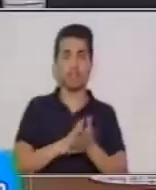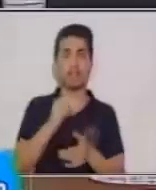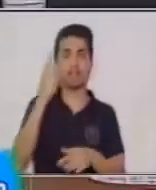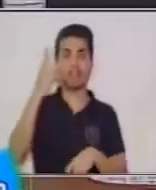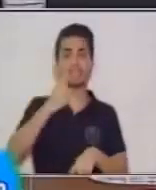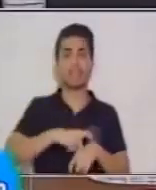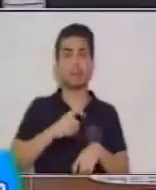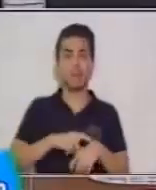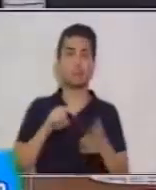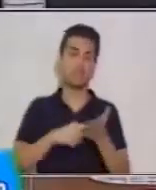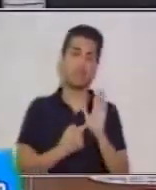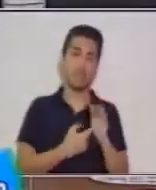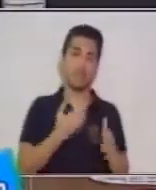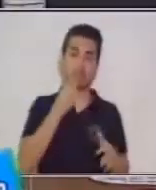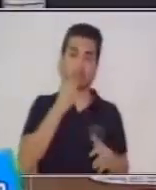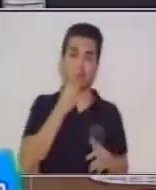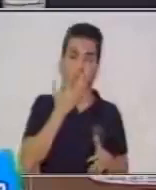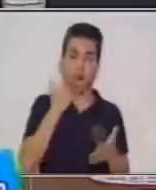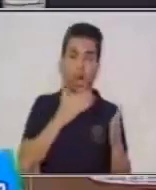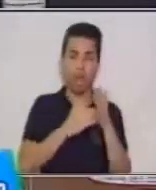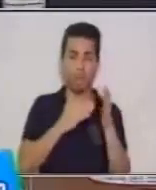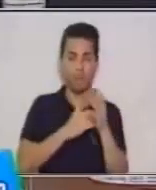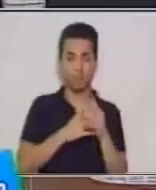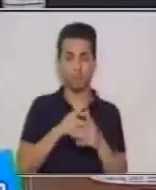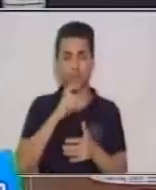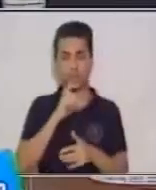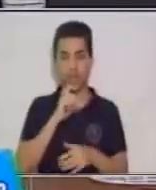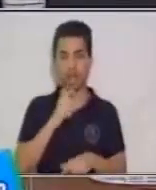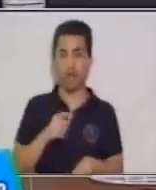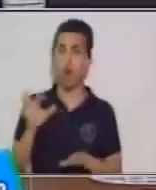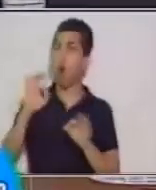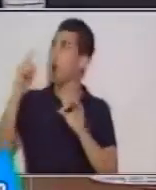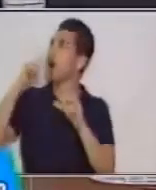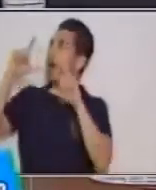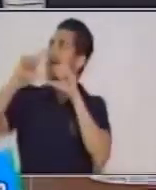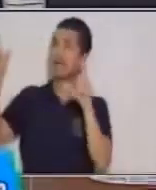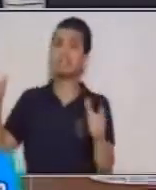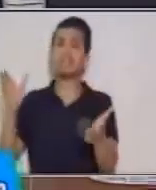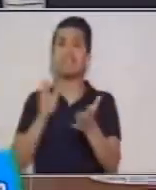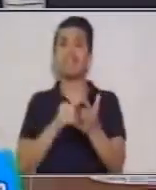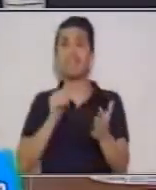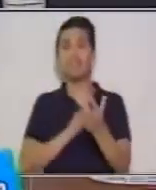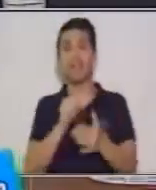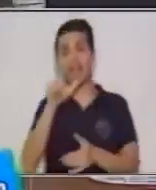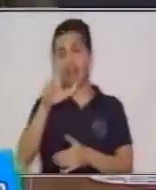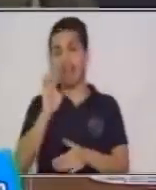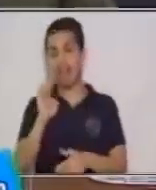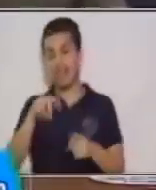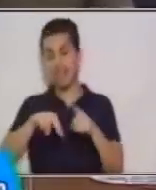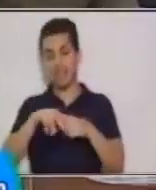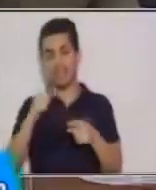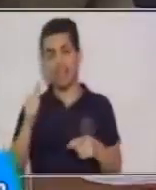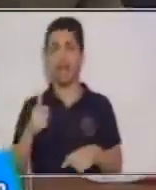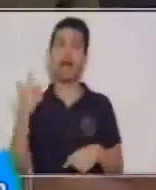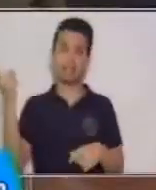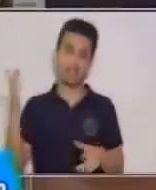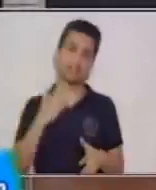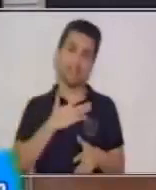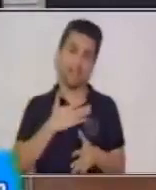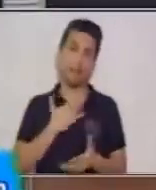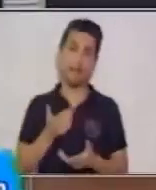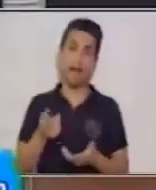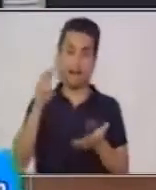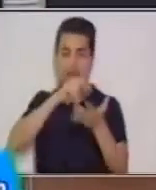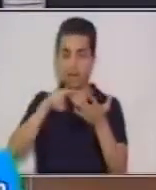decir, se vende leña. Esa es parte de una lectura informativa. Y por último tenemos una